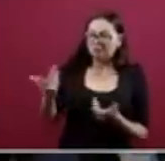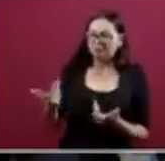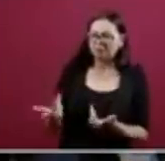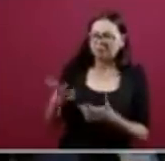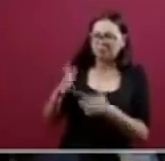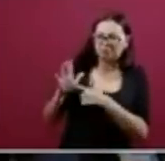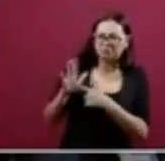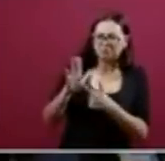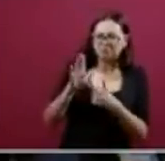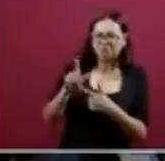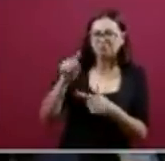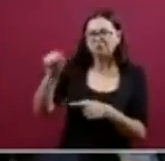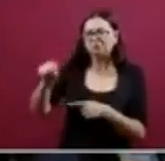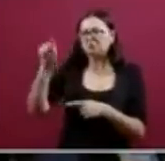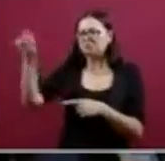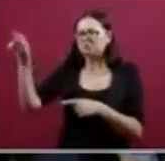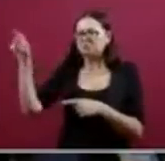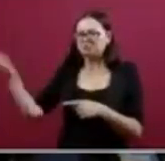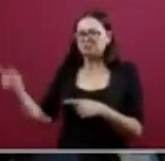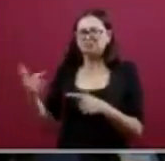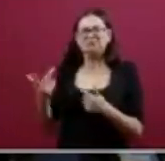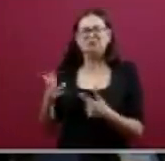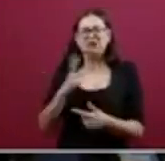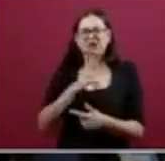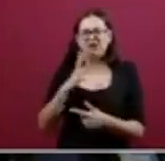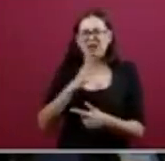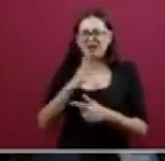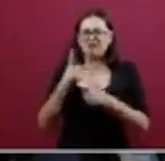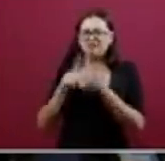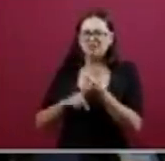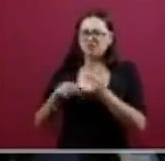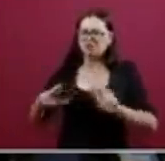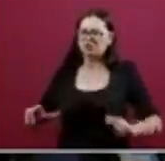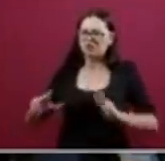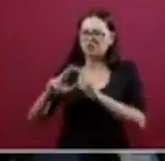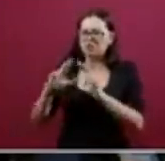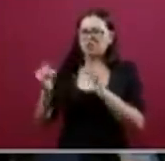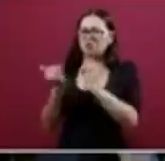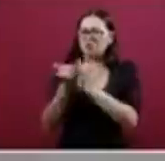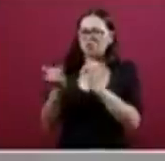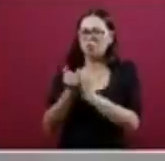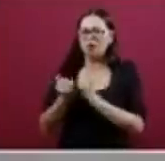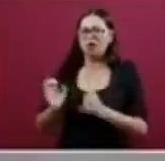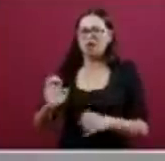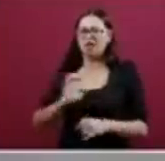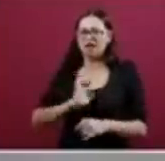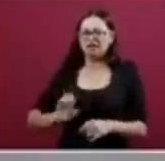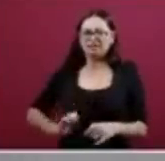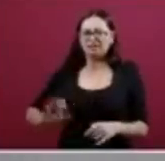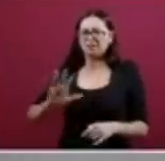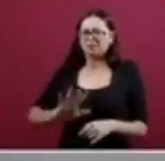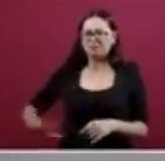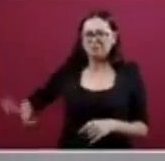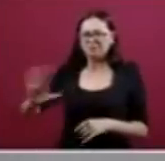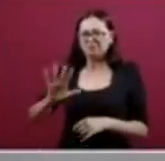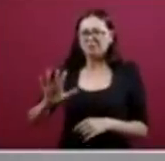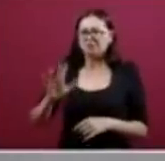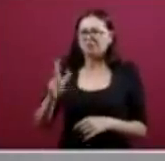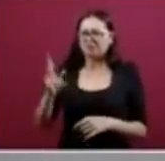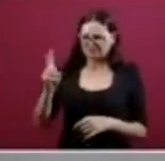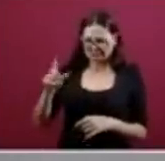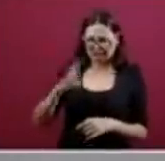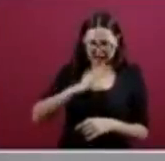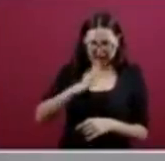bombazos en Coacalco, en instalaciones religiosas, también en Ecatepec. ¿Es real esta amenaza? ¿No es real? Gracias